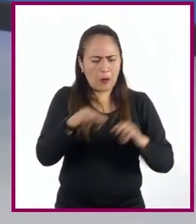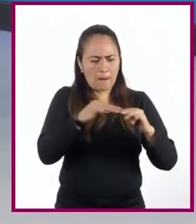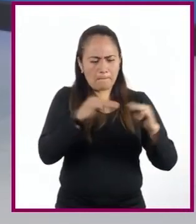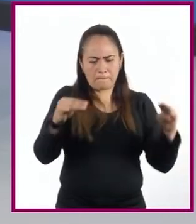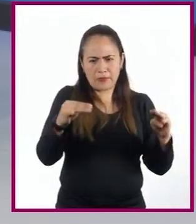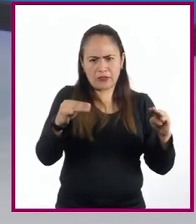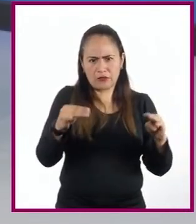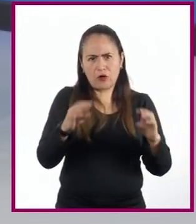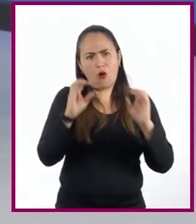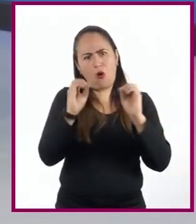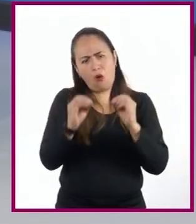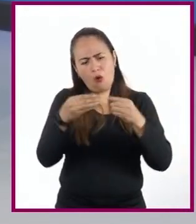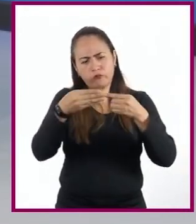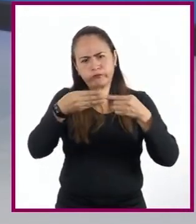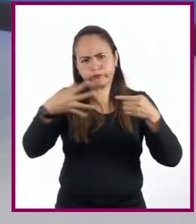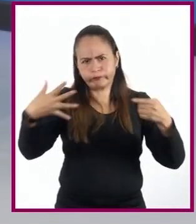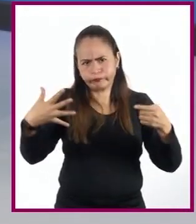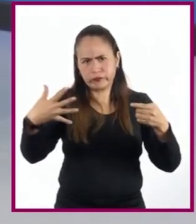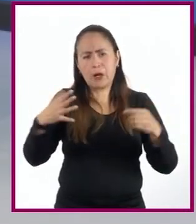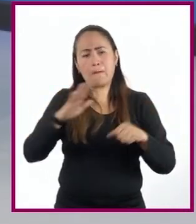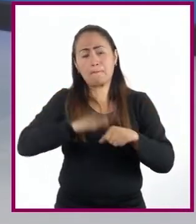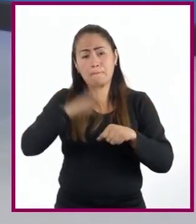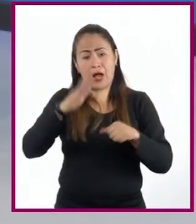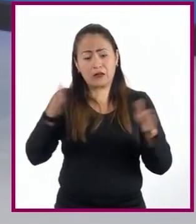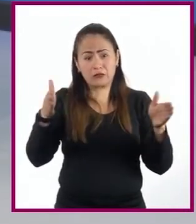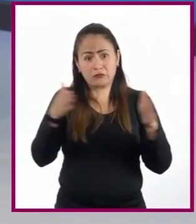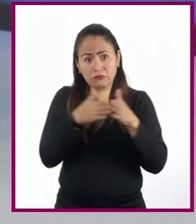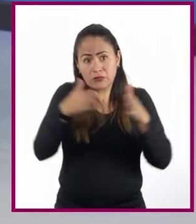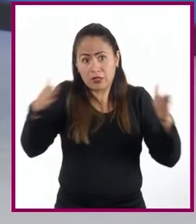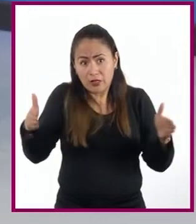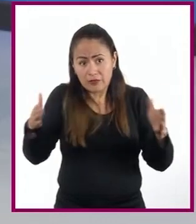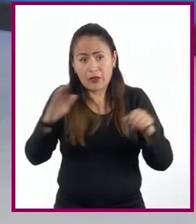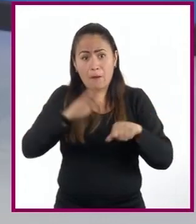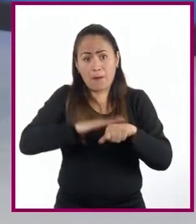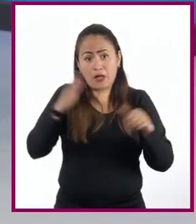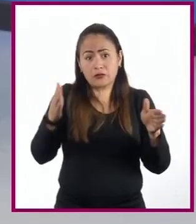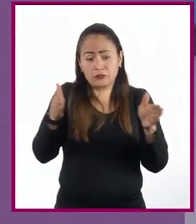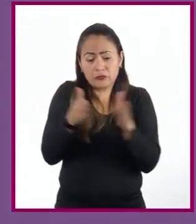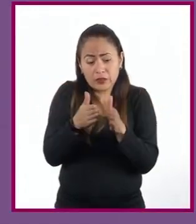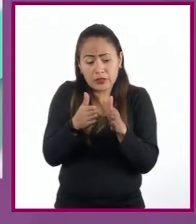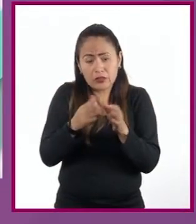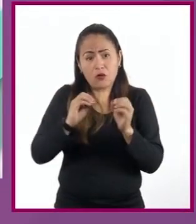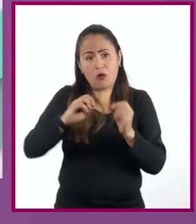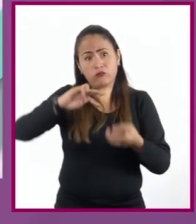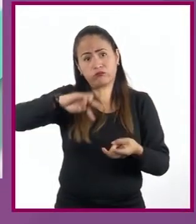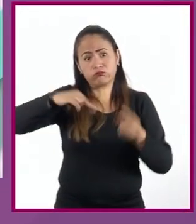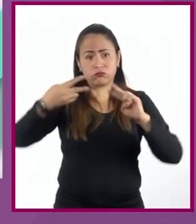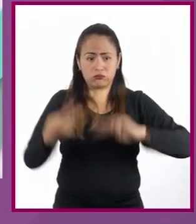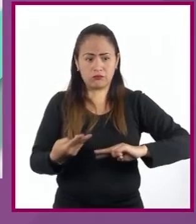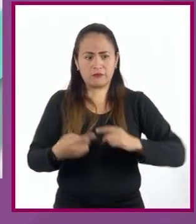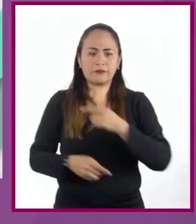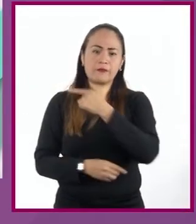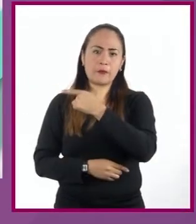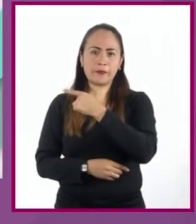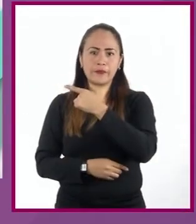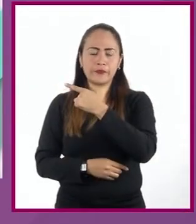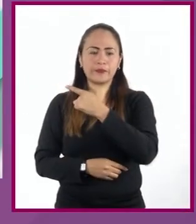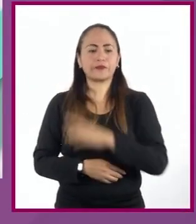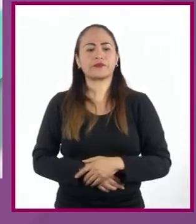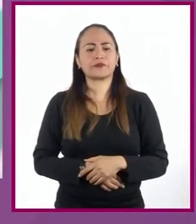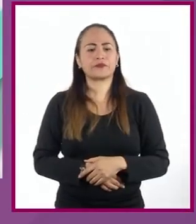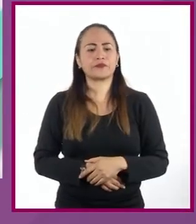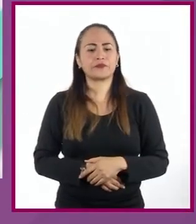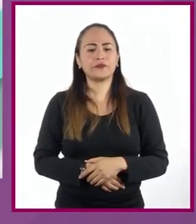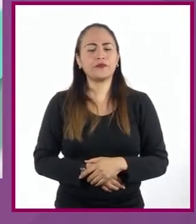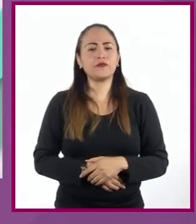y algún múltiplo o submúltiplo o viceversa. Para obtener la equivalencia entre un